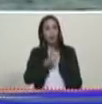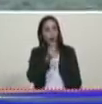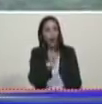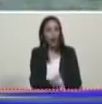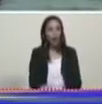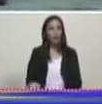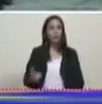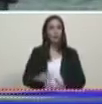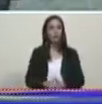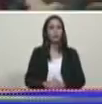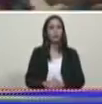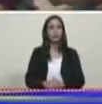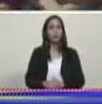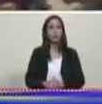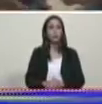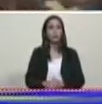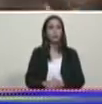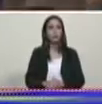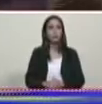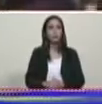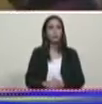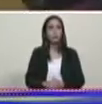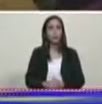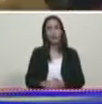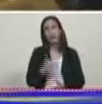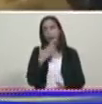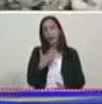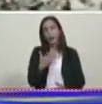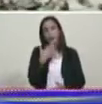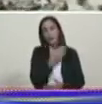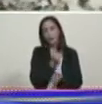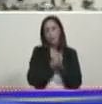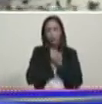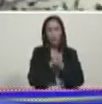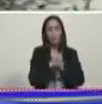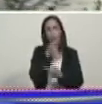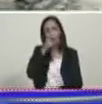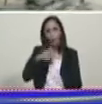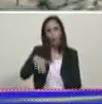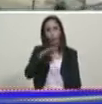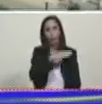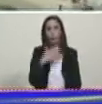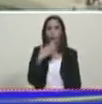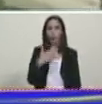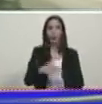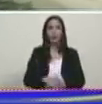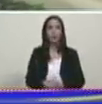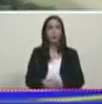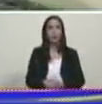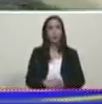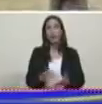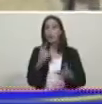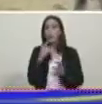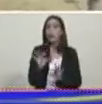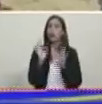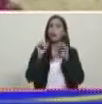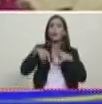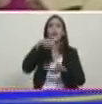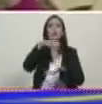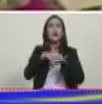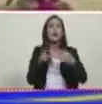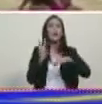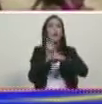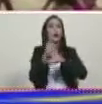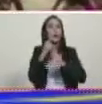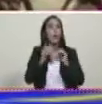José Alejandro Terán, que agradecerle en nombre de este pueblo hermoso por usted haber escogido el Estado Vargas para